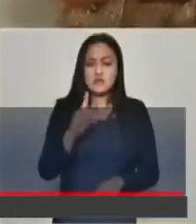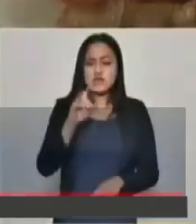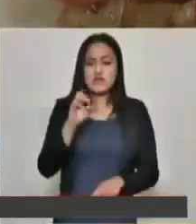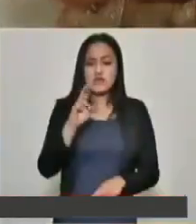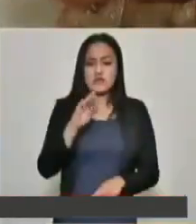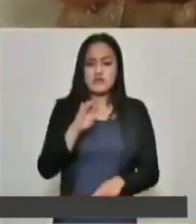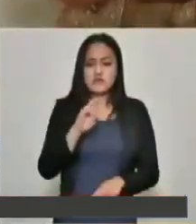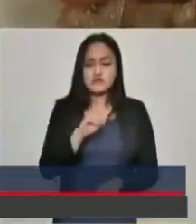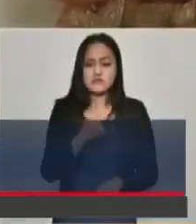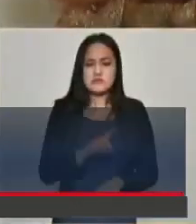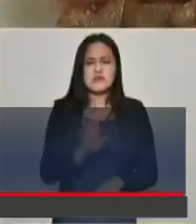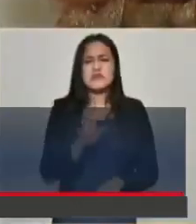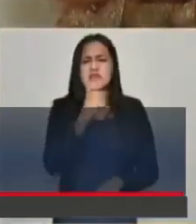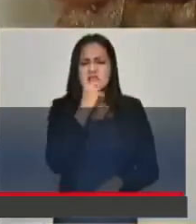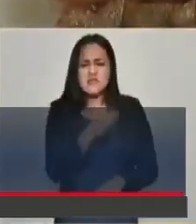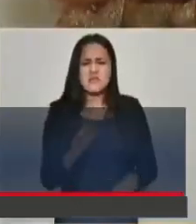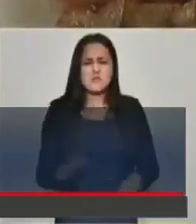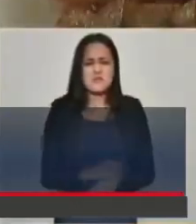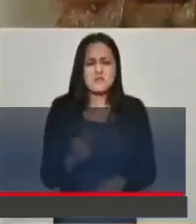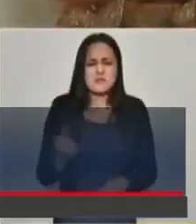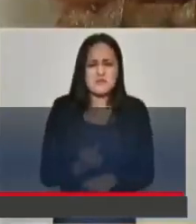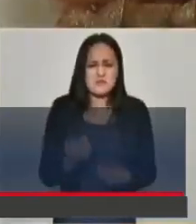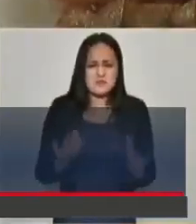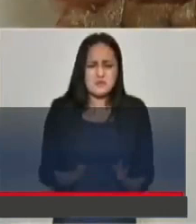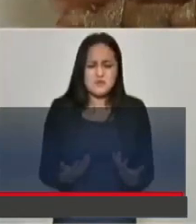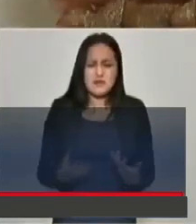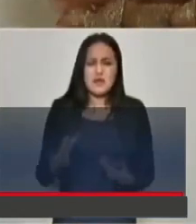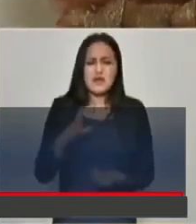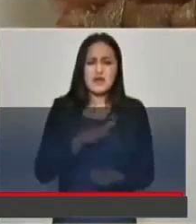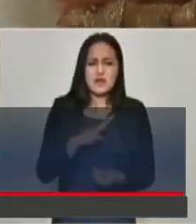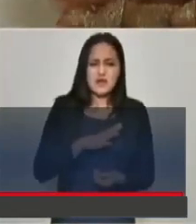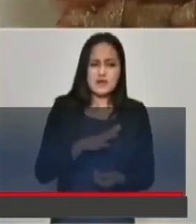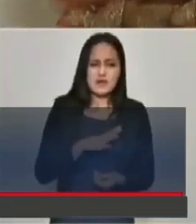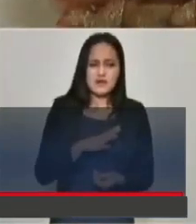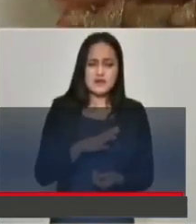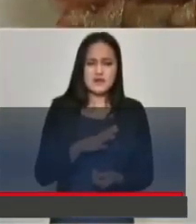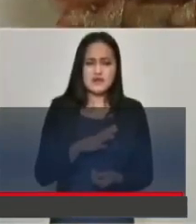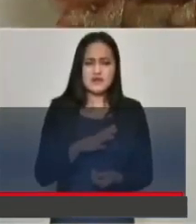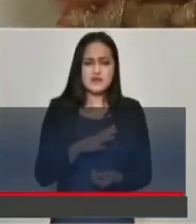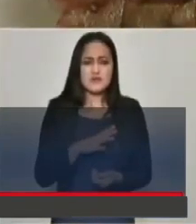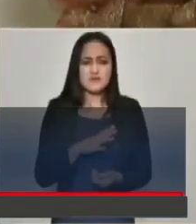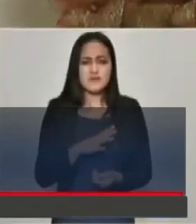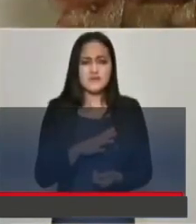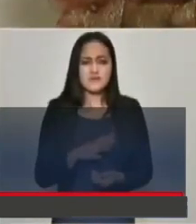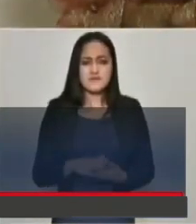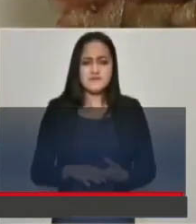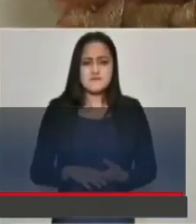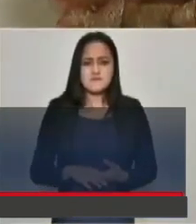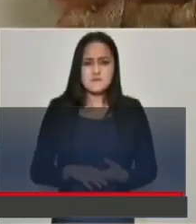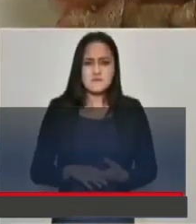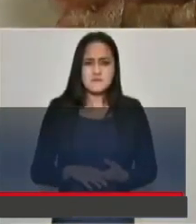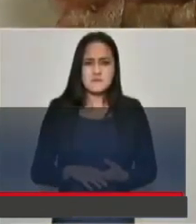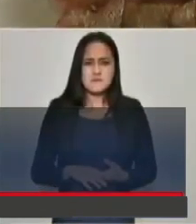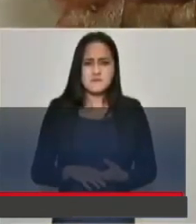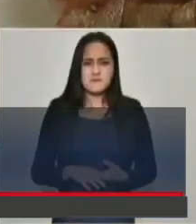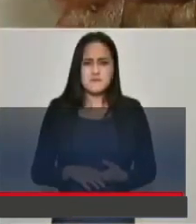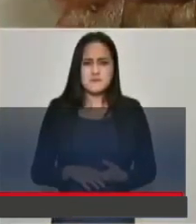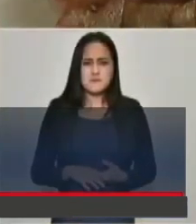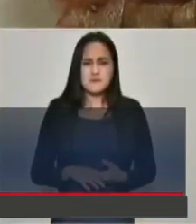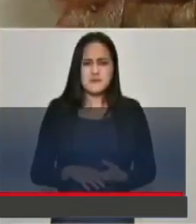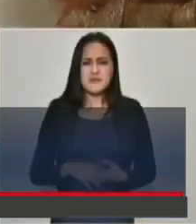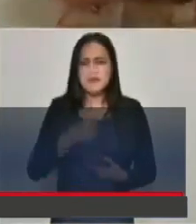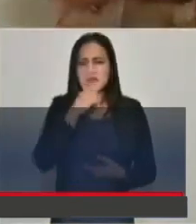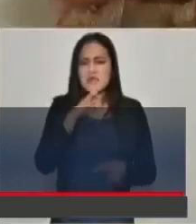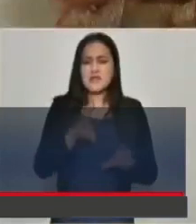porque dicen que hay una una este que está que ésta la que está